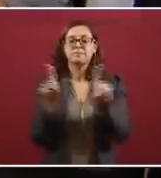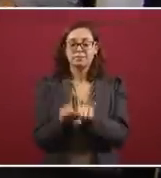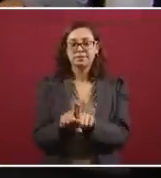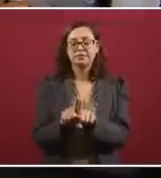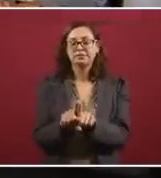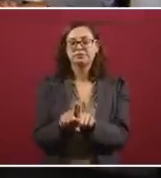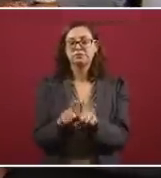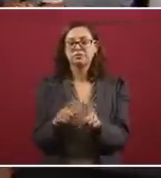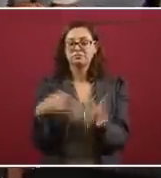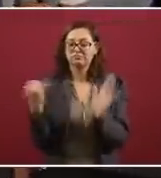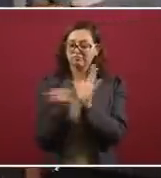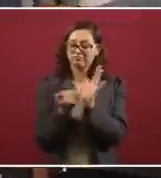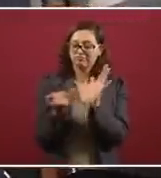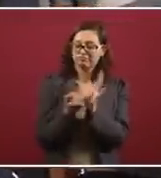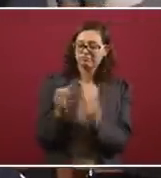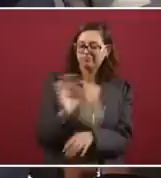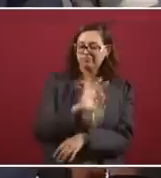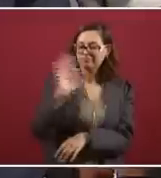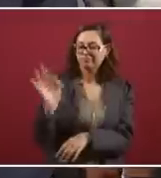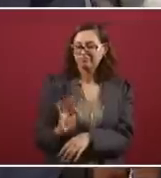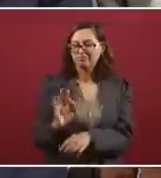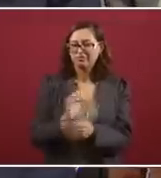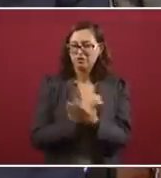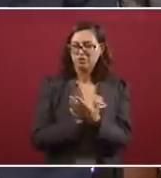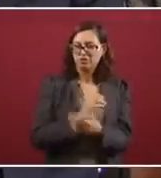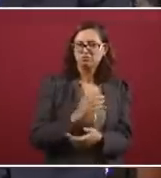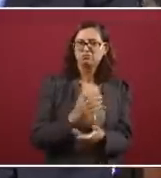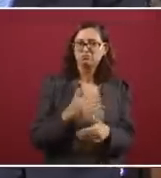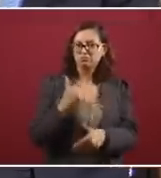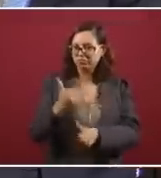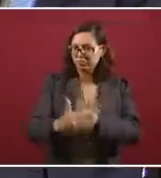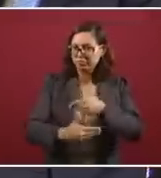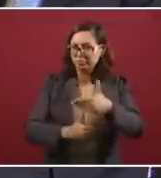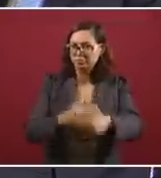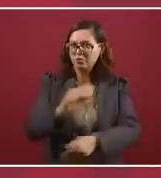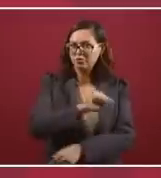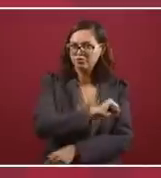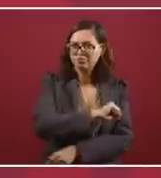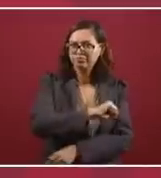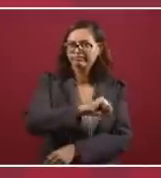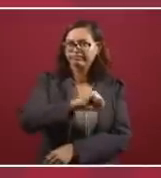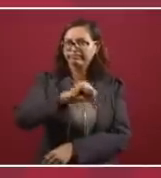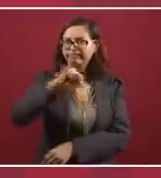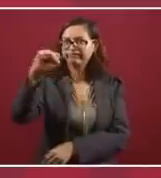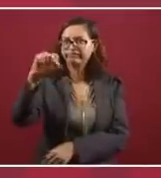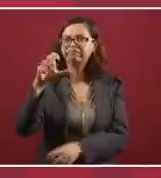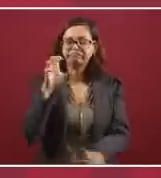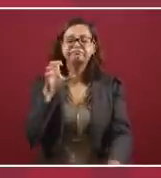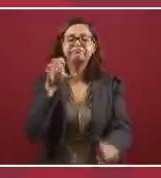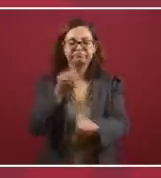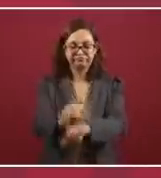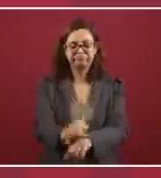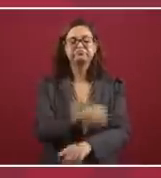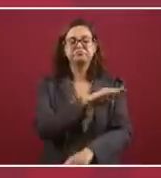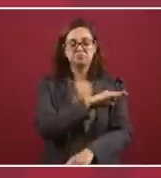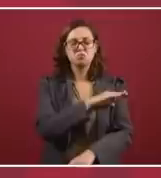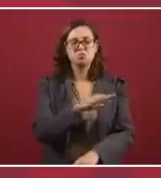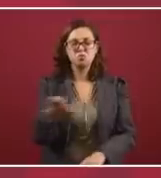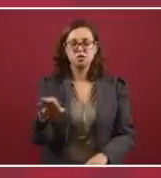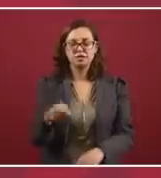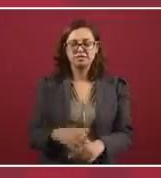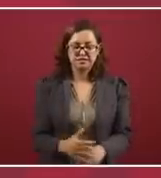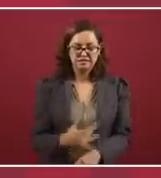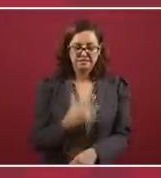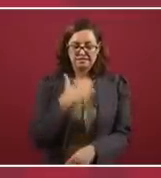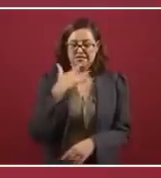que tanto hemos pensado y ansiado para el futuro. Creo que esto marca, sin duda,